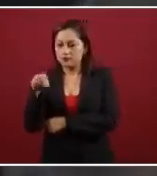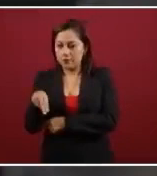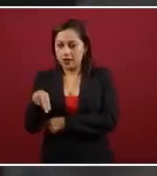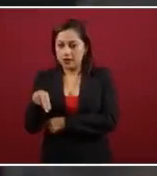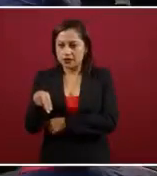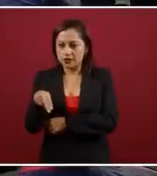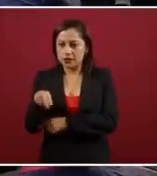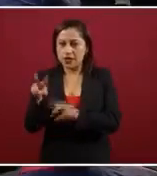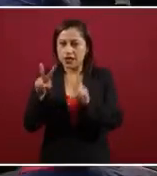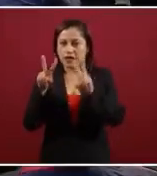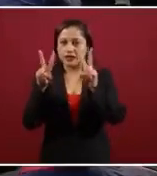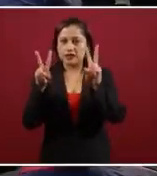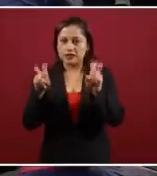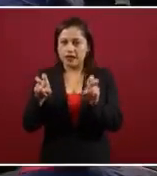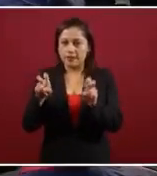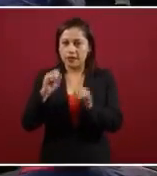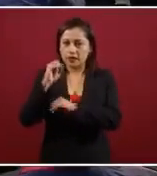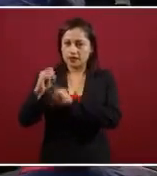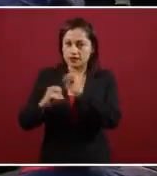internacional,